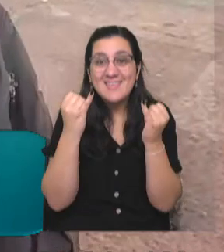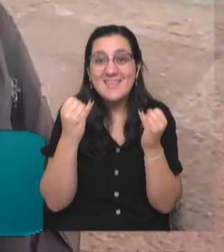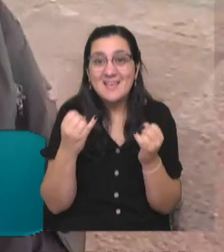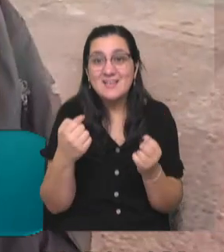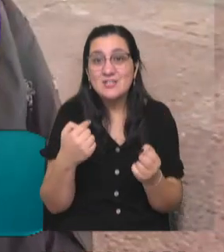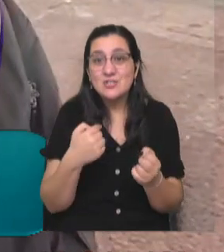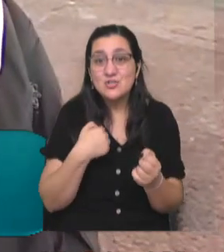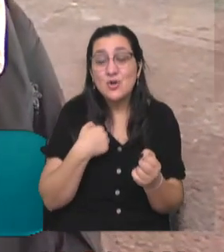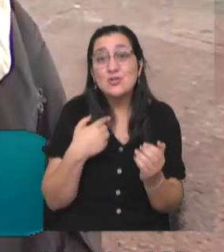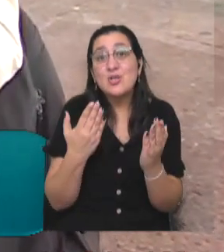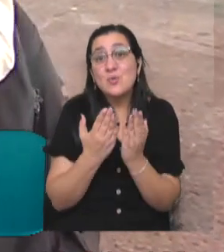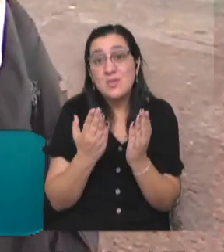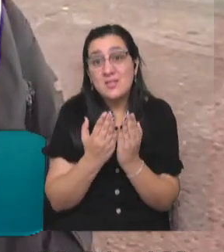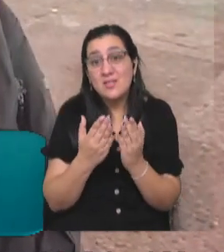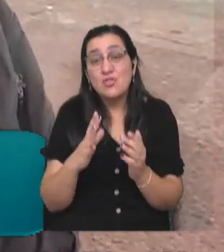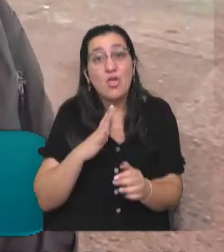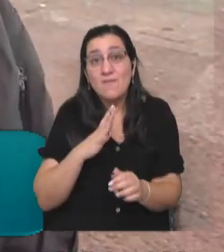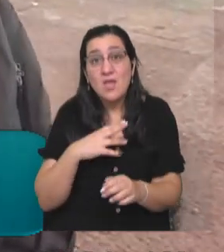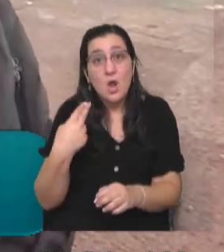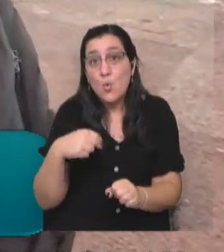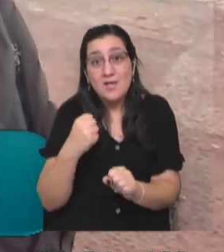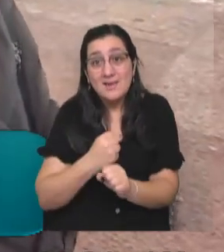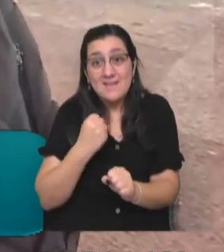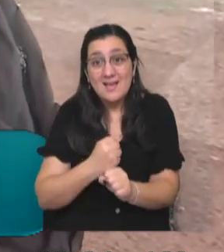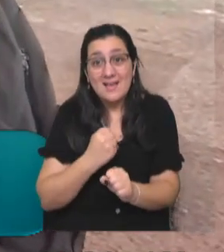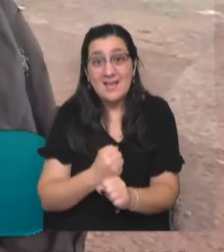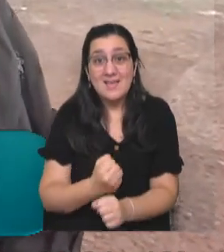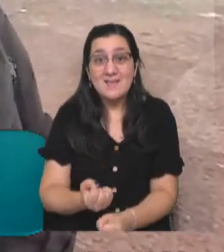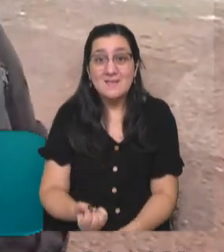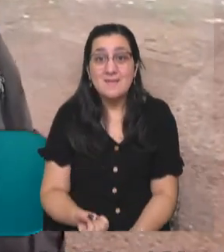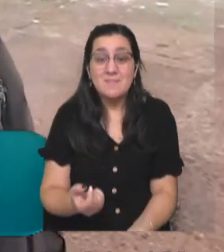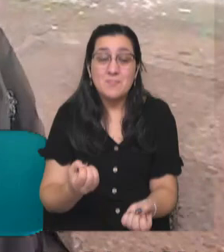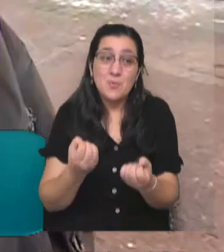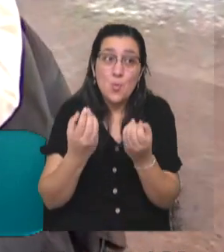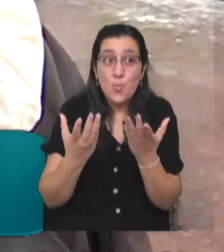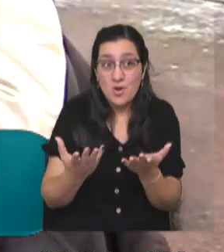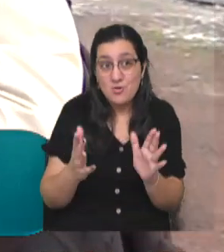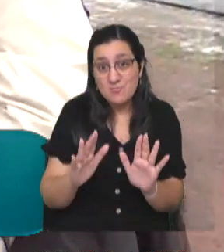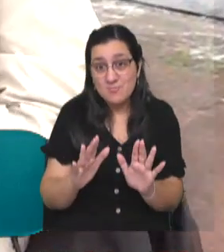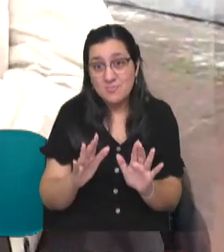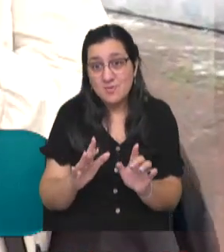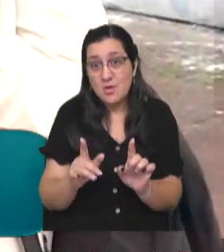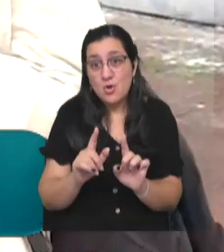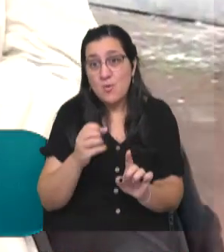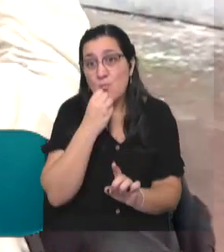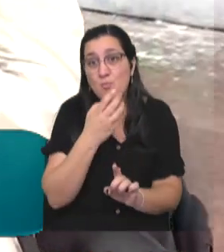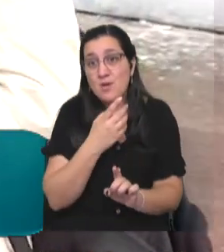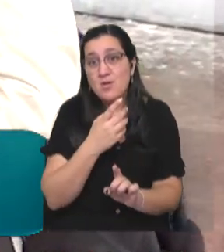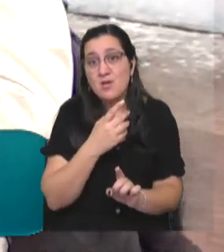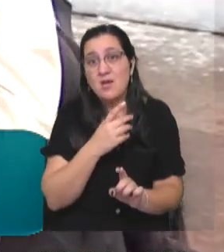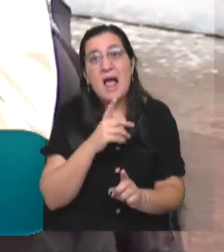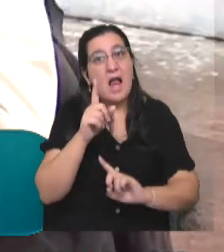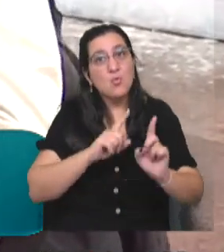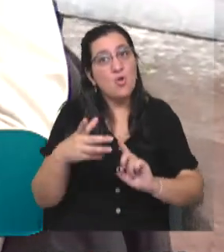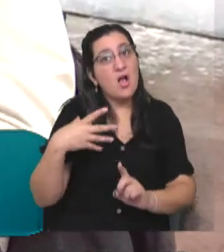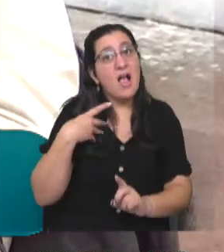Bueno, yo soy estudiante, no he tenido la posibilidad de trabajar, pero bueno. No me parece muy bueno ese trato que tienen los jefes con